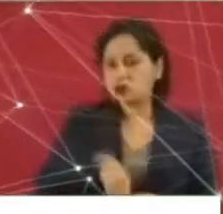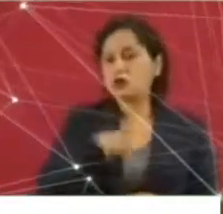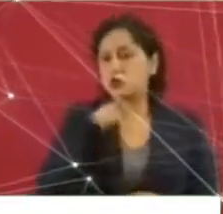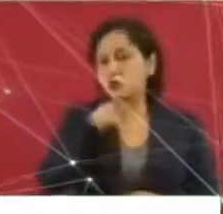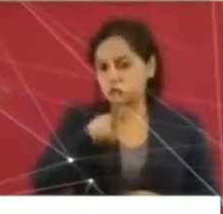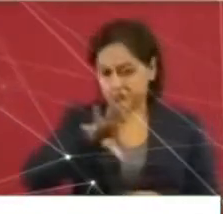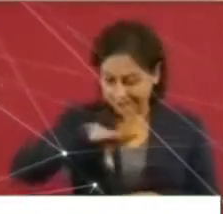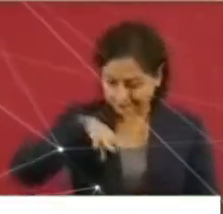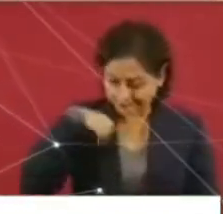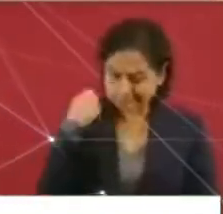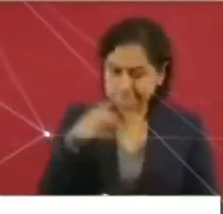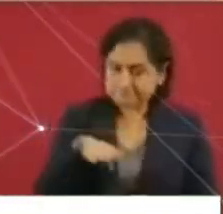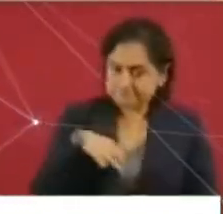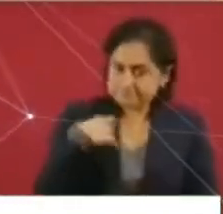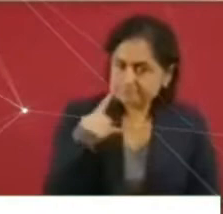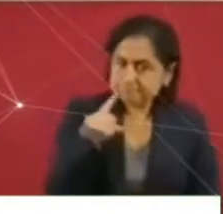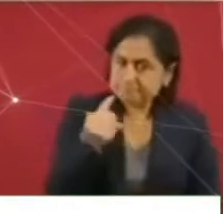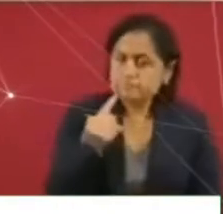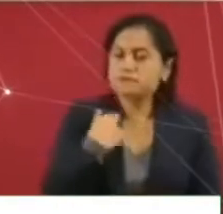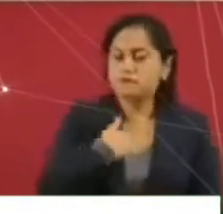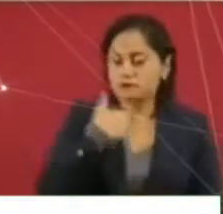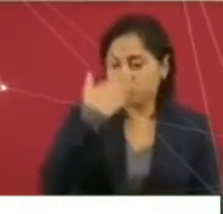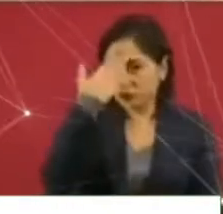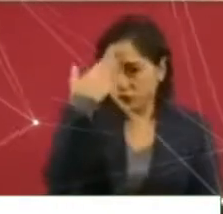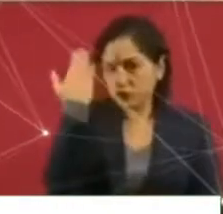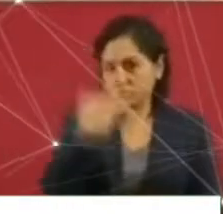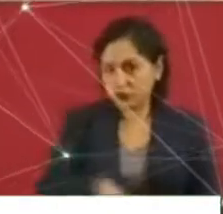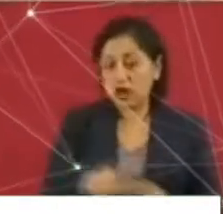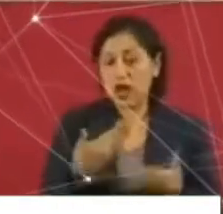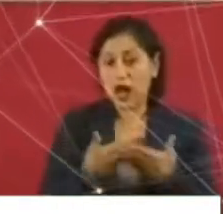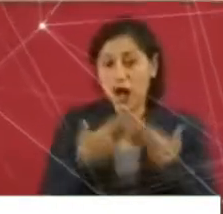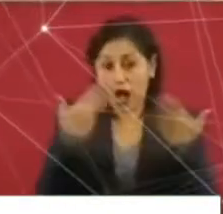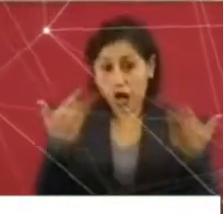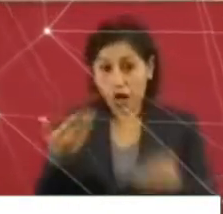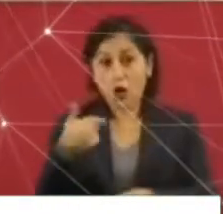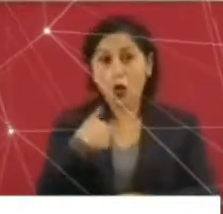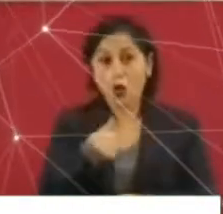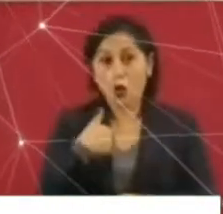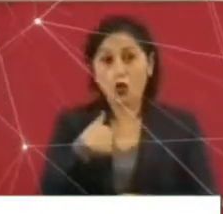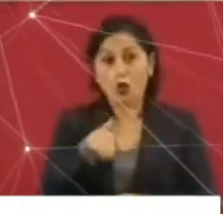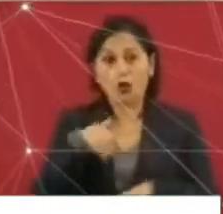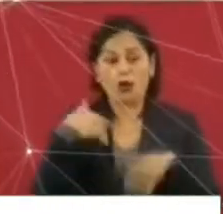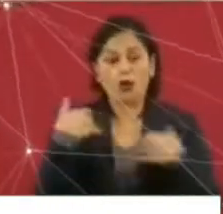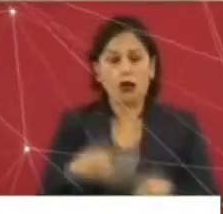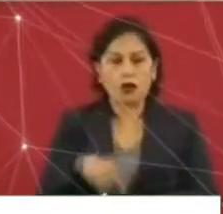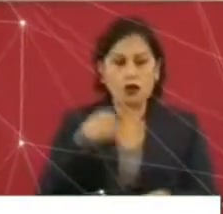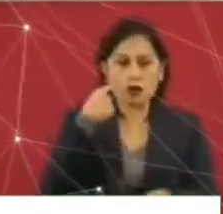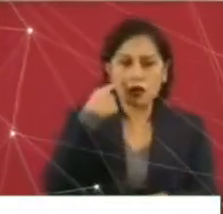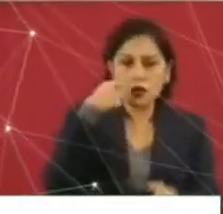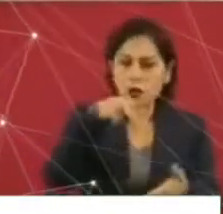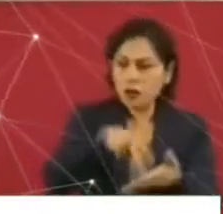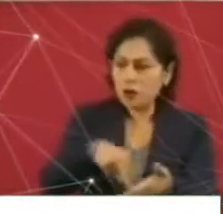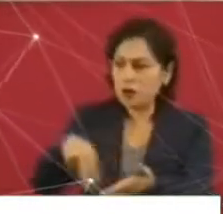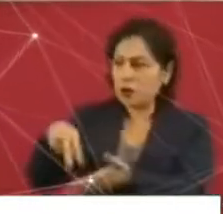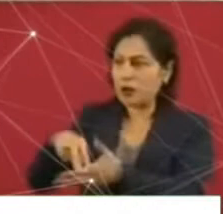luchando. Y ahora que he tenido la oportunidad de recorrer las comunidades indígenas,